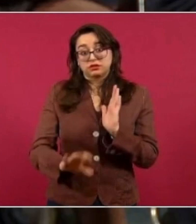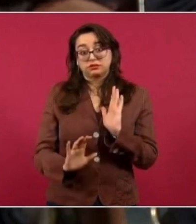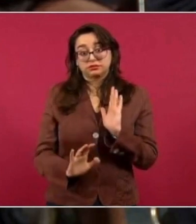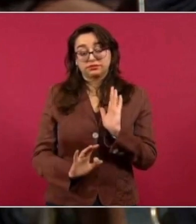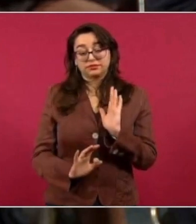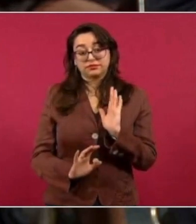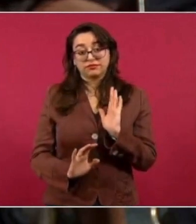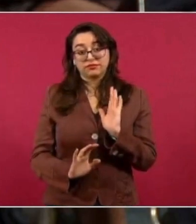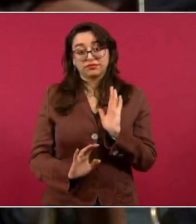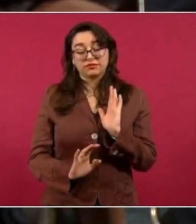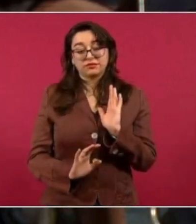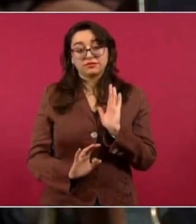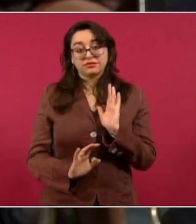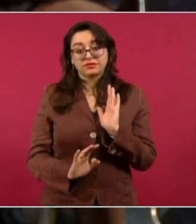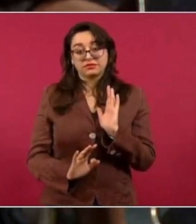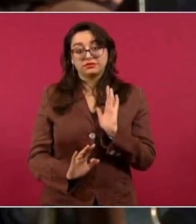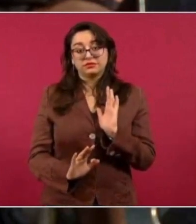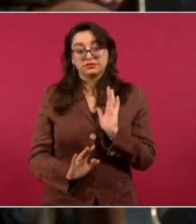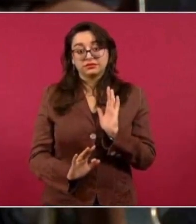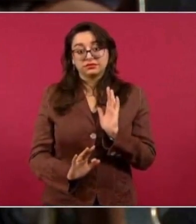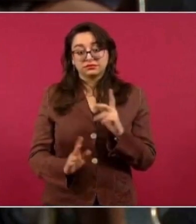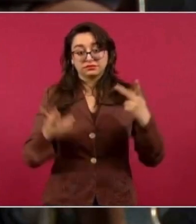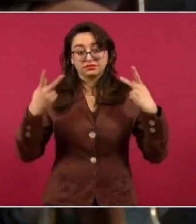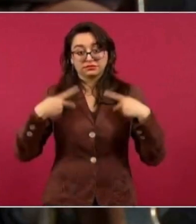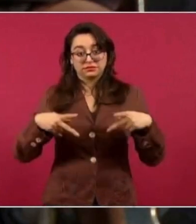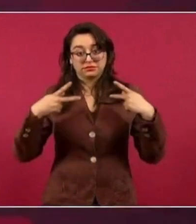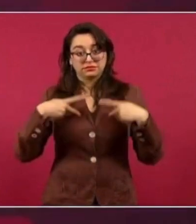los estudiantes de derecho,